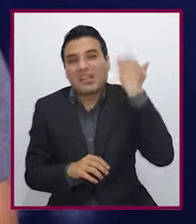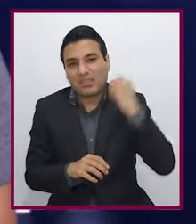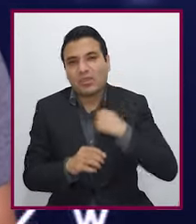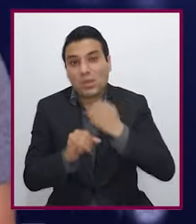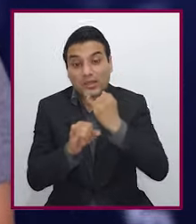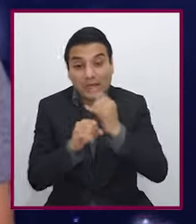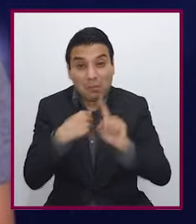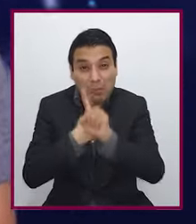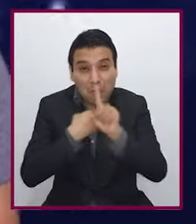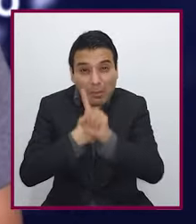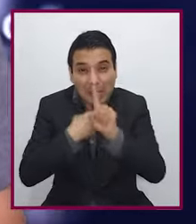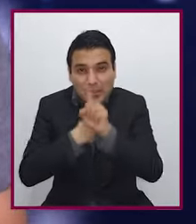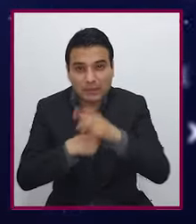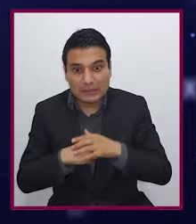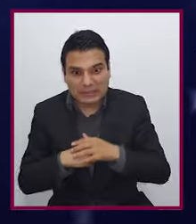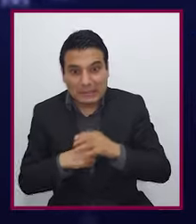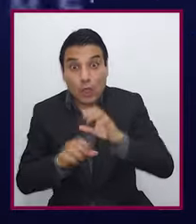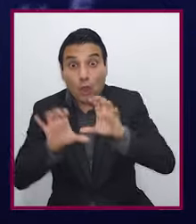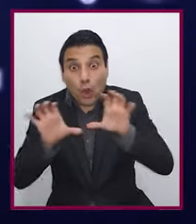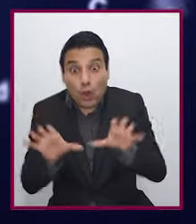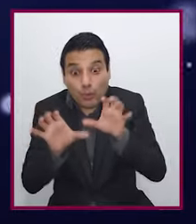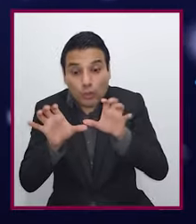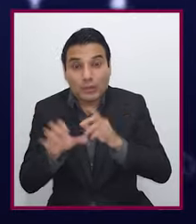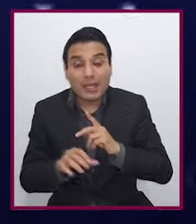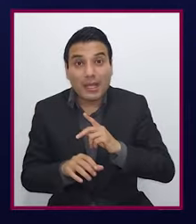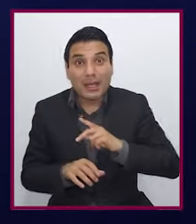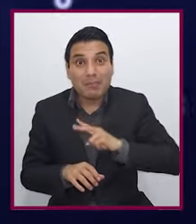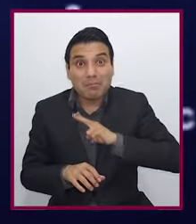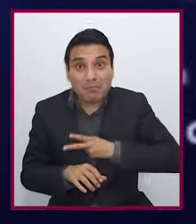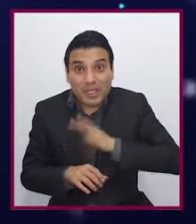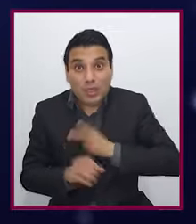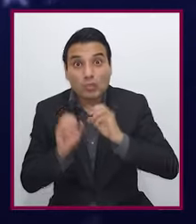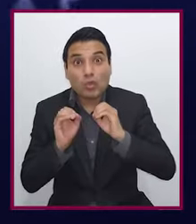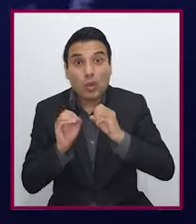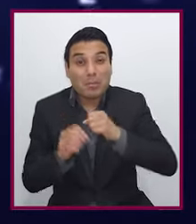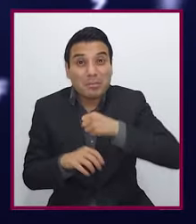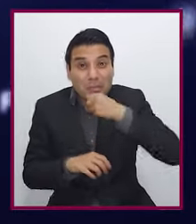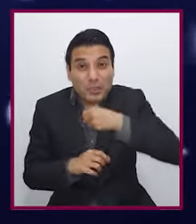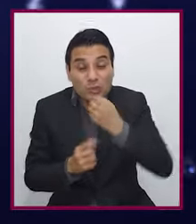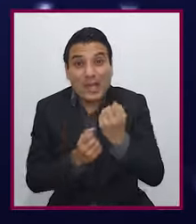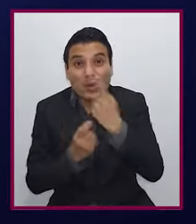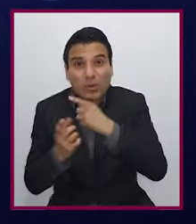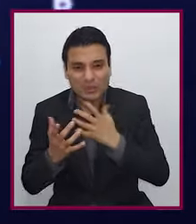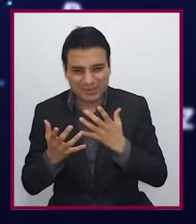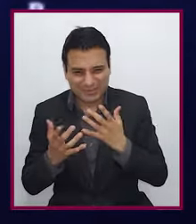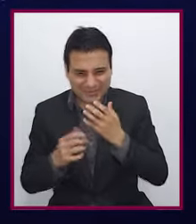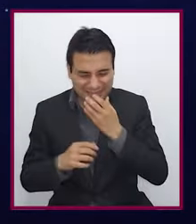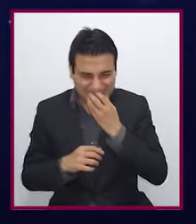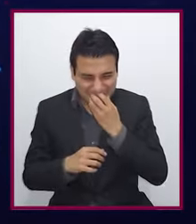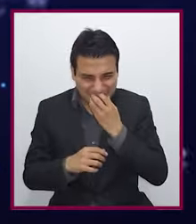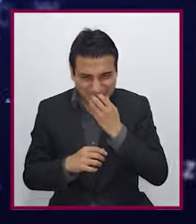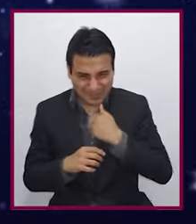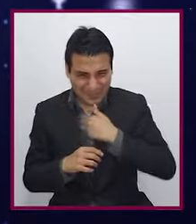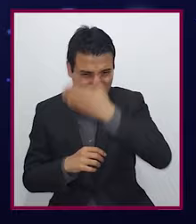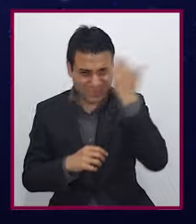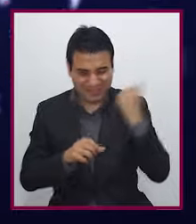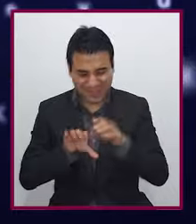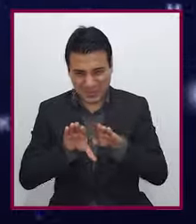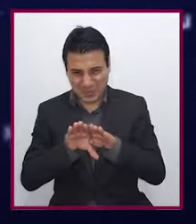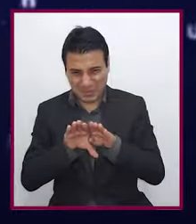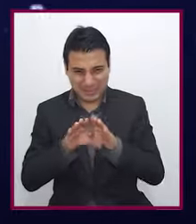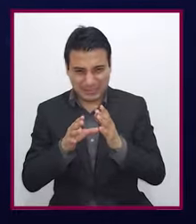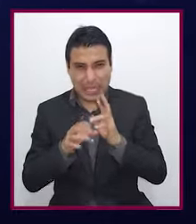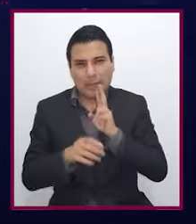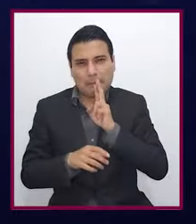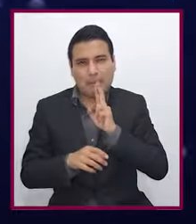experiencias previas poco satisfactorias, como haberle metido un virus a la compu y, en el caso de los adultos mayores, miedo a demostrar que no